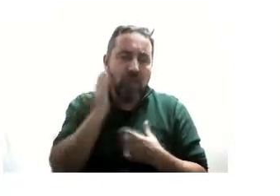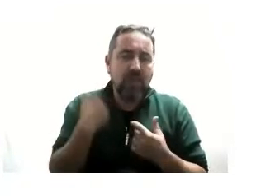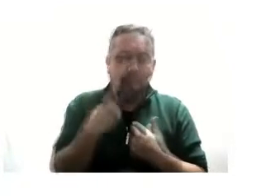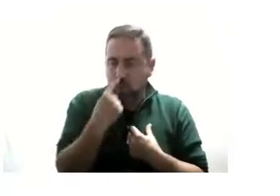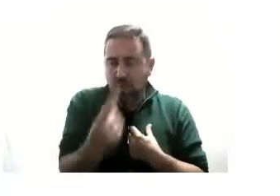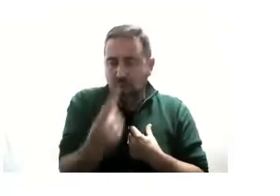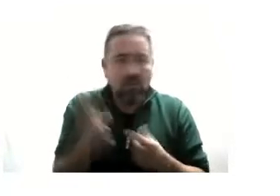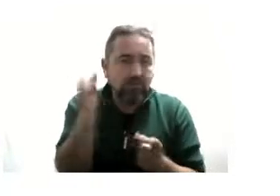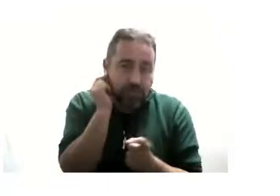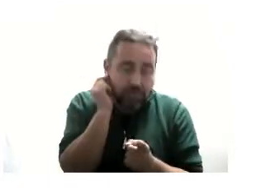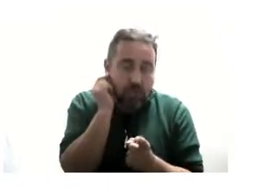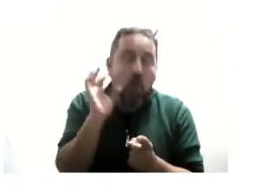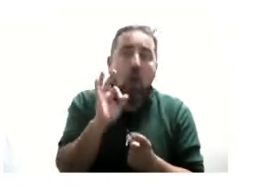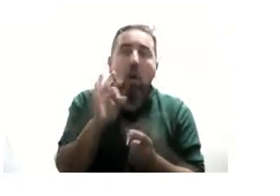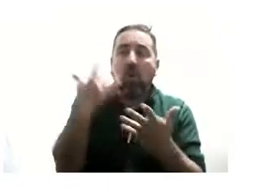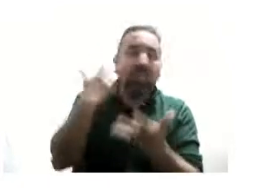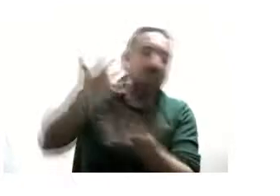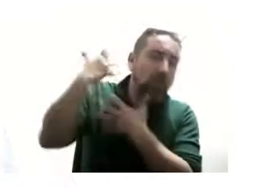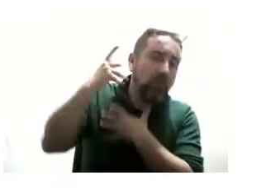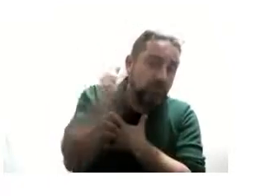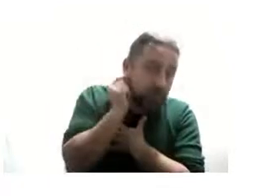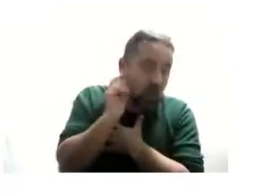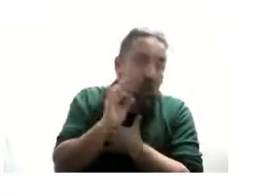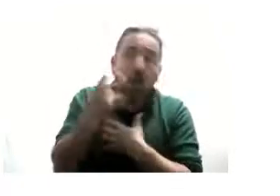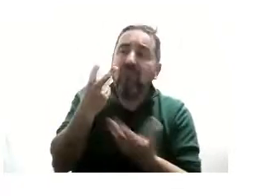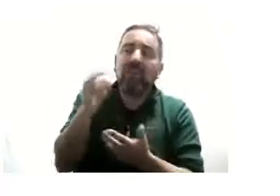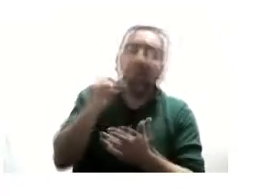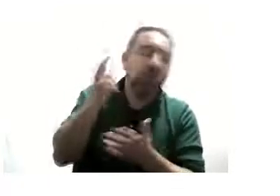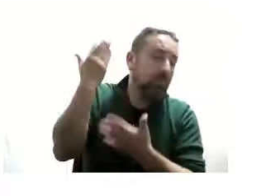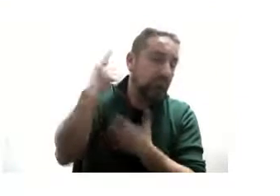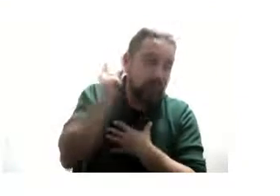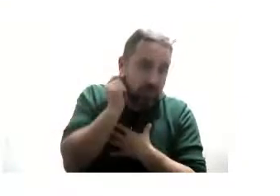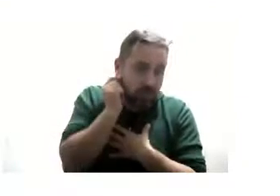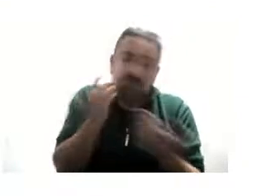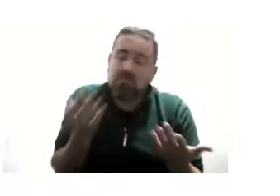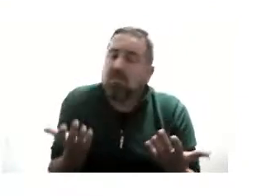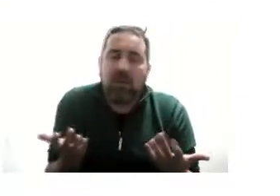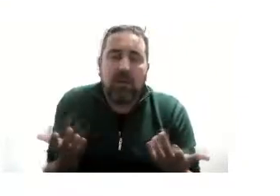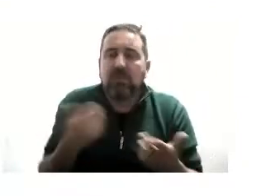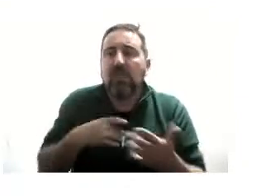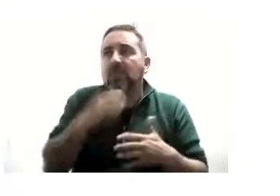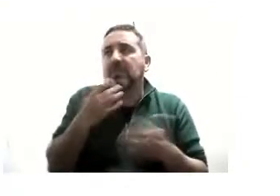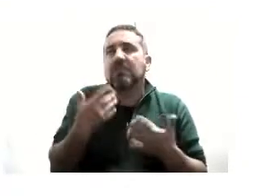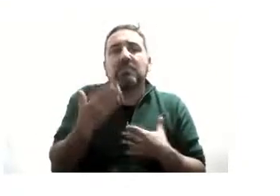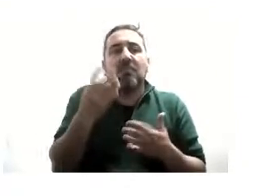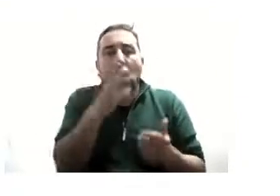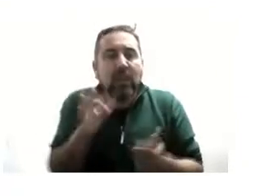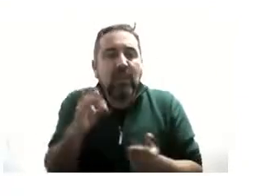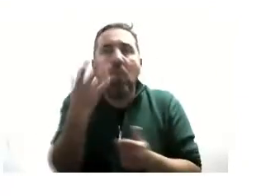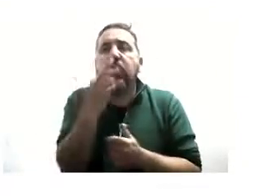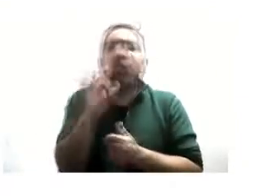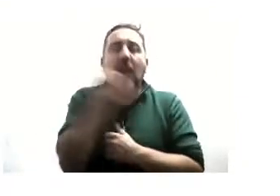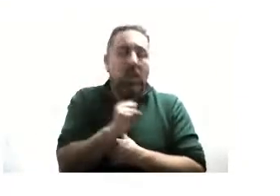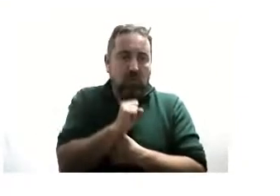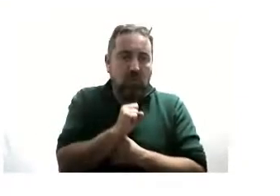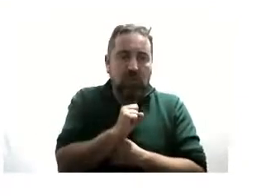lleva 10 o 20. La verdad es que el tiempo de sordera, salvo que sea algo excesivo, algo de 40, 50 años, no es una